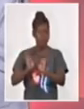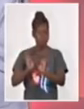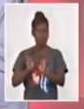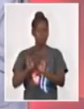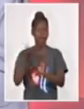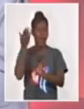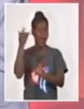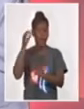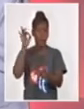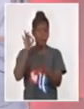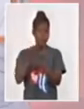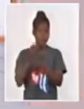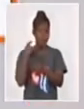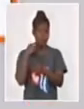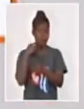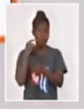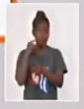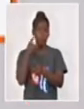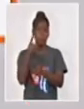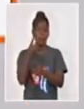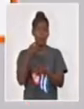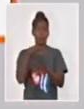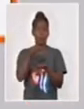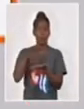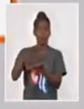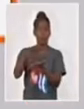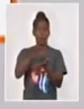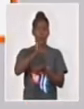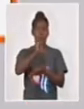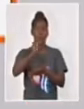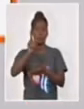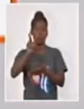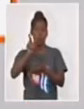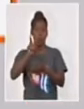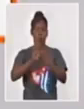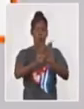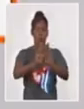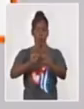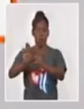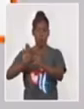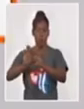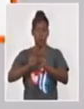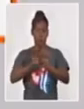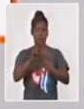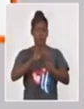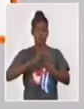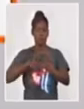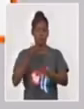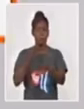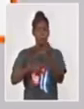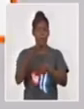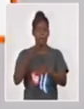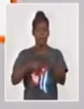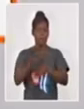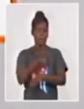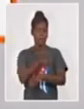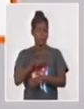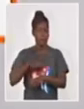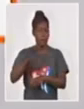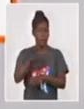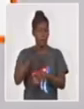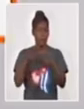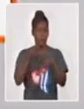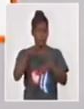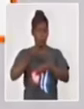país que realizaban esta facilidad, esta modalidad de venta, y en este momento, a